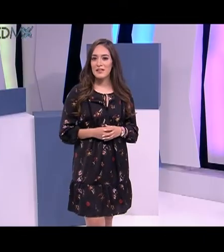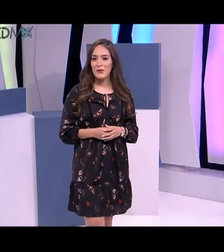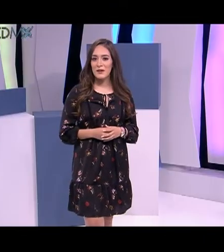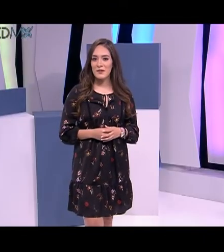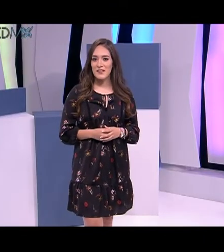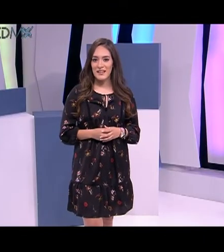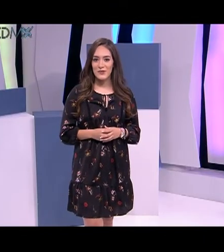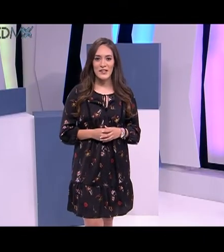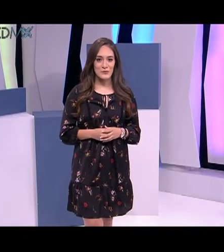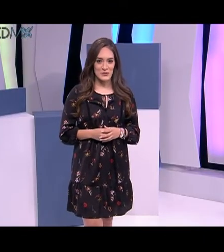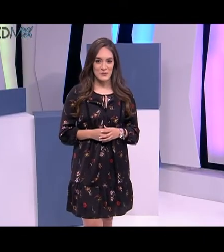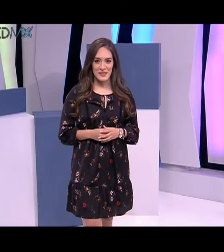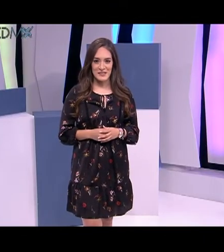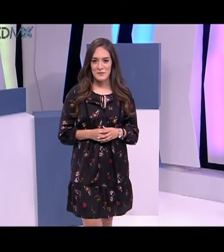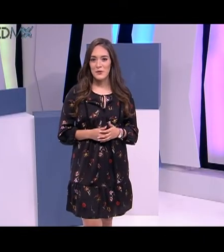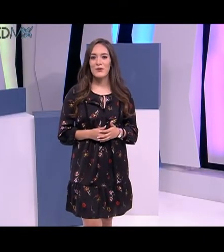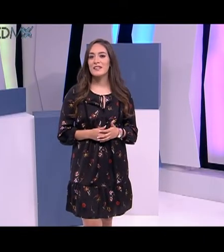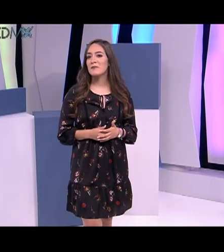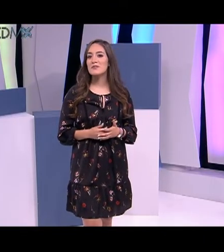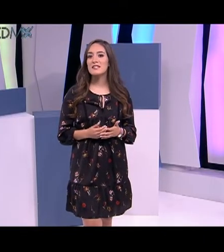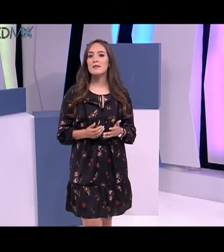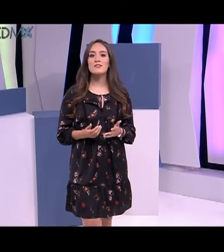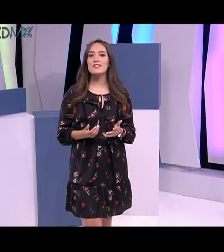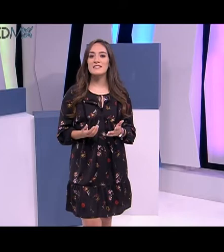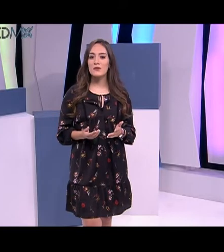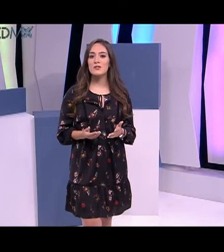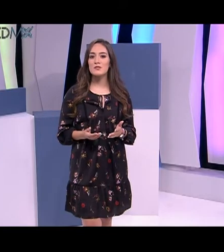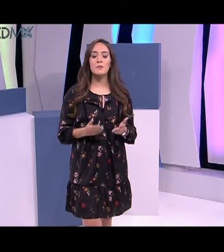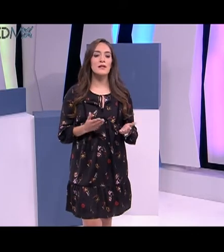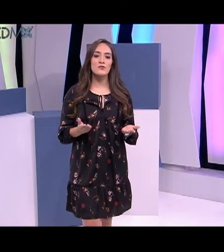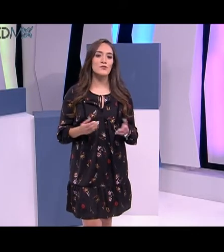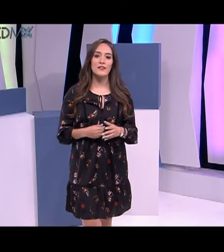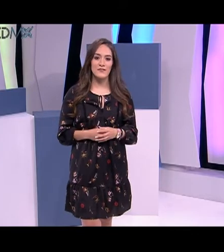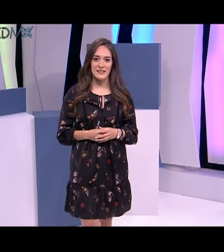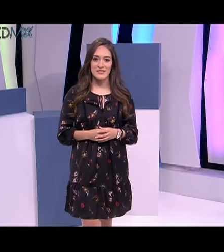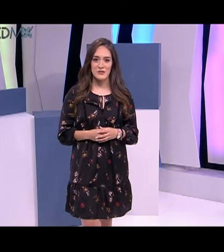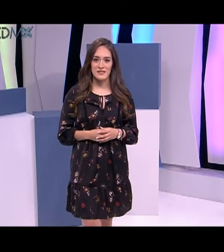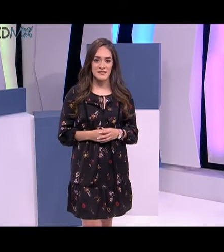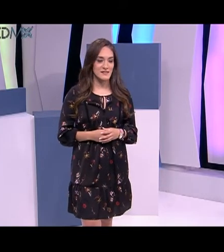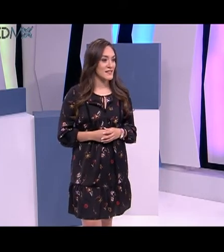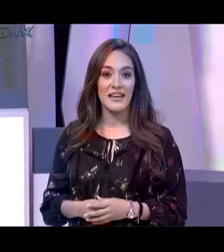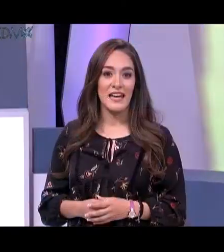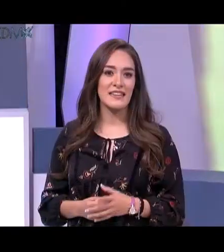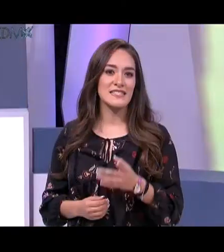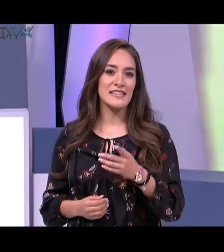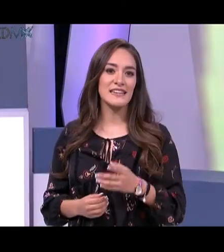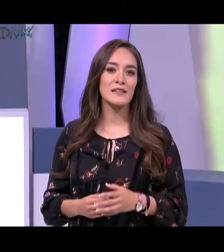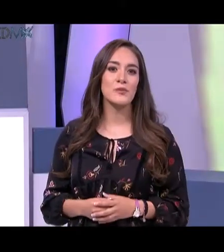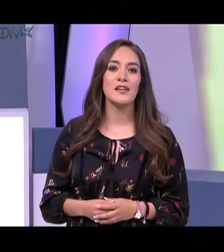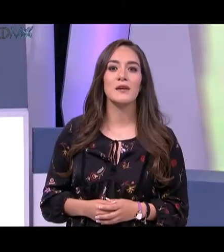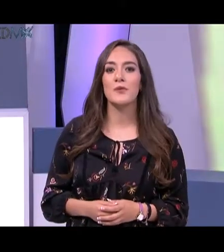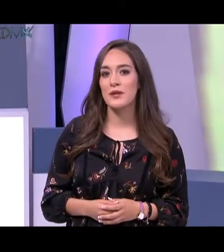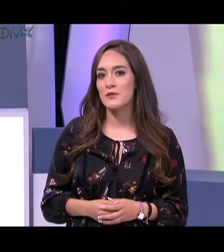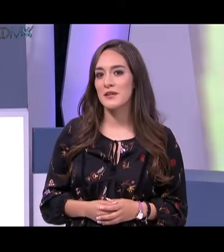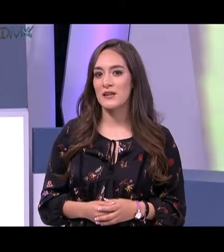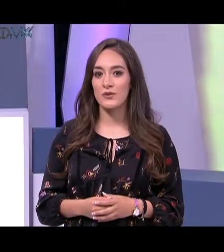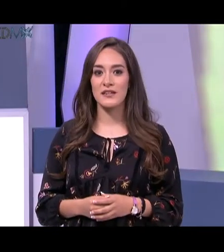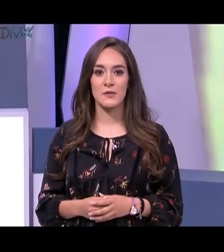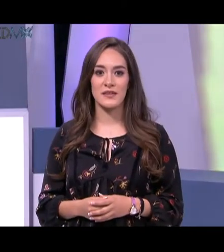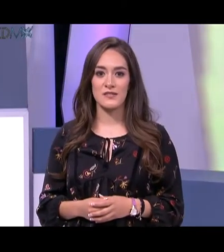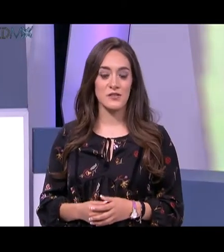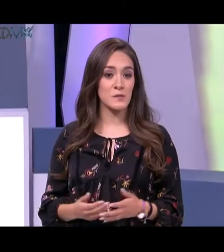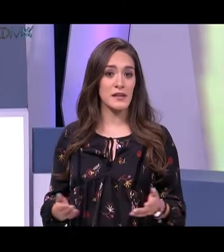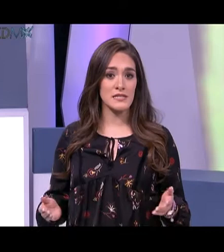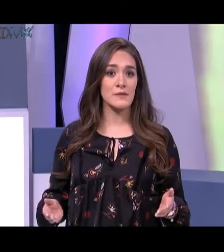domingo termina el horario de verano en nuestro país, por lo que debemos adaptarnos a esta condición para no sufrir afectaciones. En el siguiente reportaje podremos ver